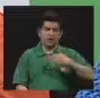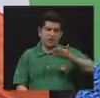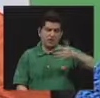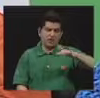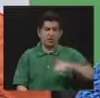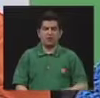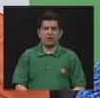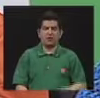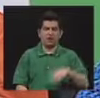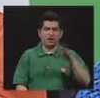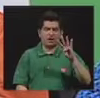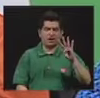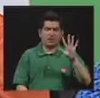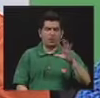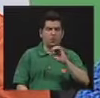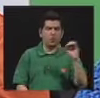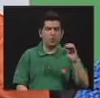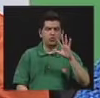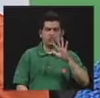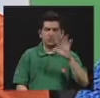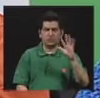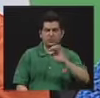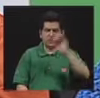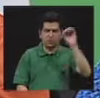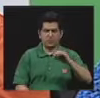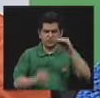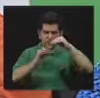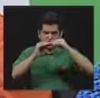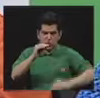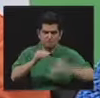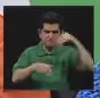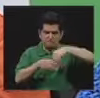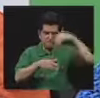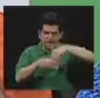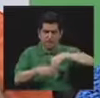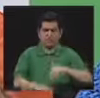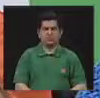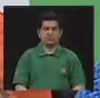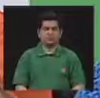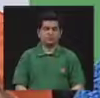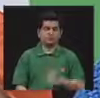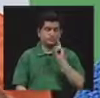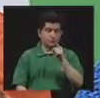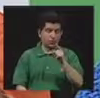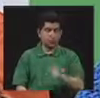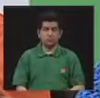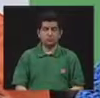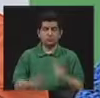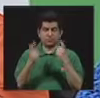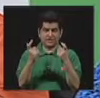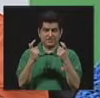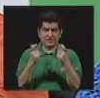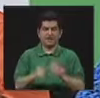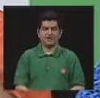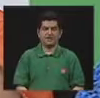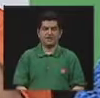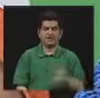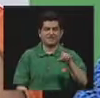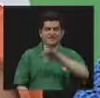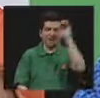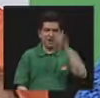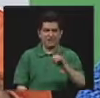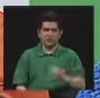tenemos aproximadamente un 45 a un 55% menos de ingreso. O sea, que si usted ganaba